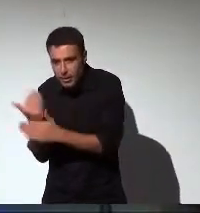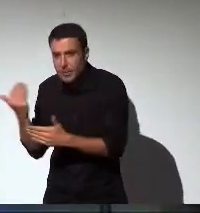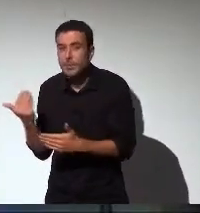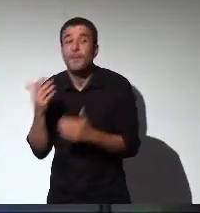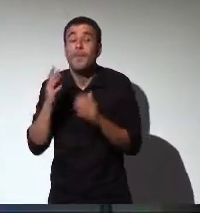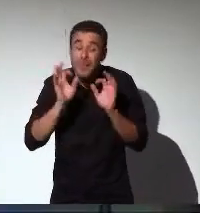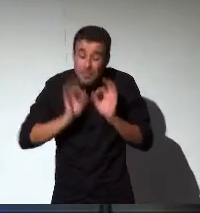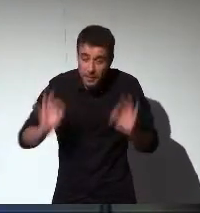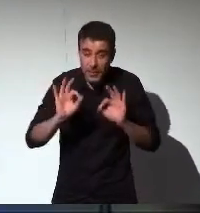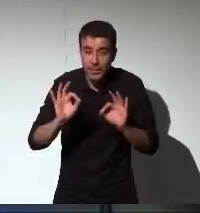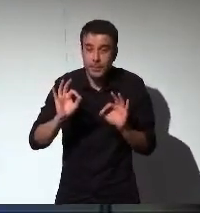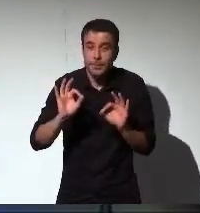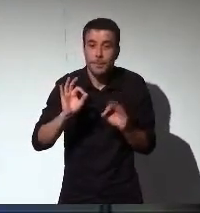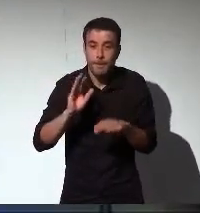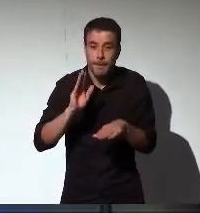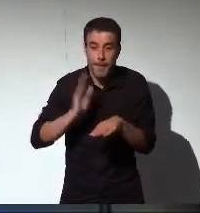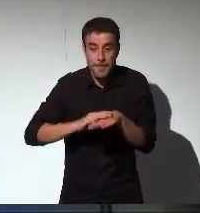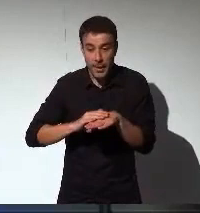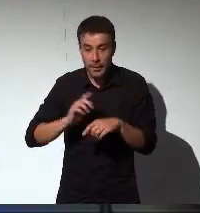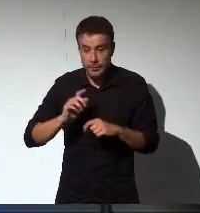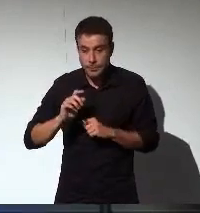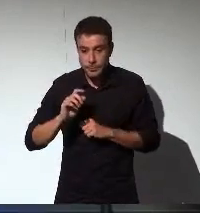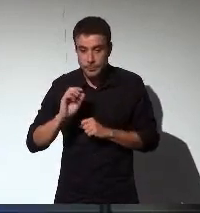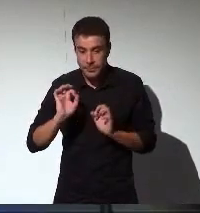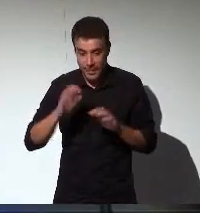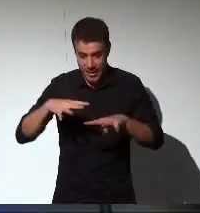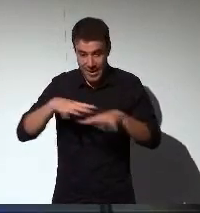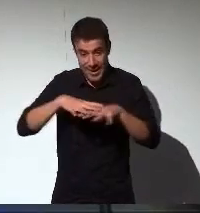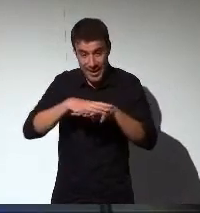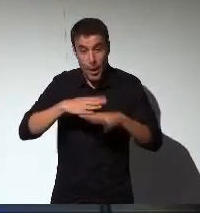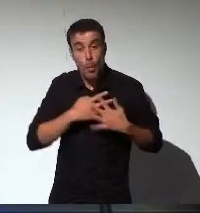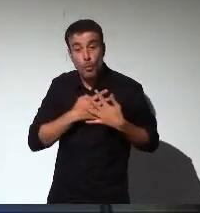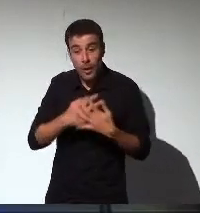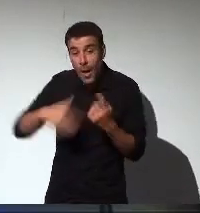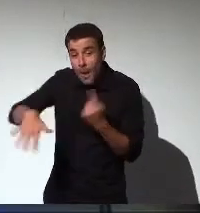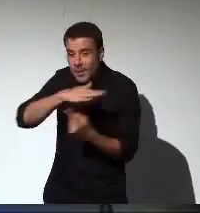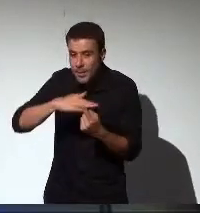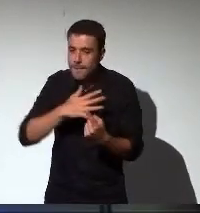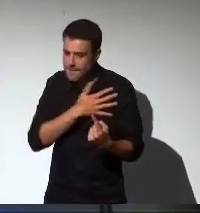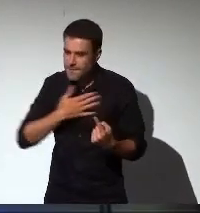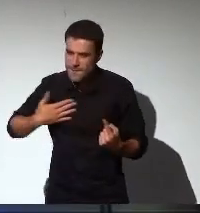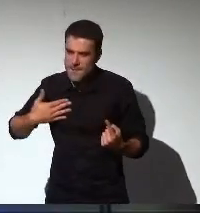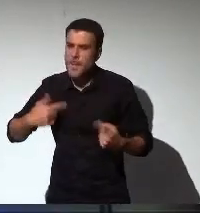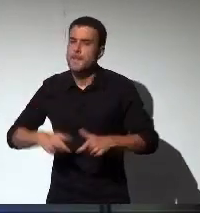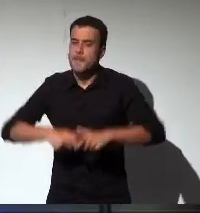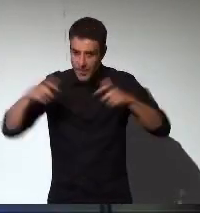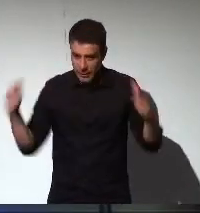todo, para poder ampliar la red de voluntariado ambiental.